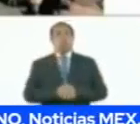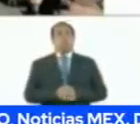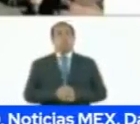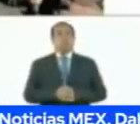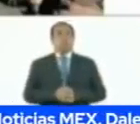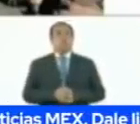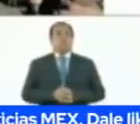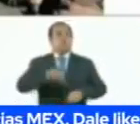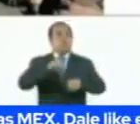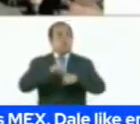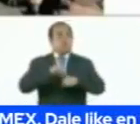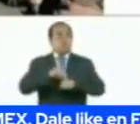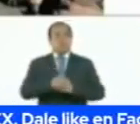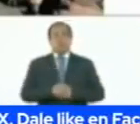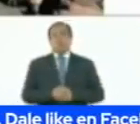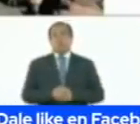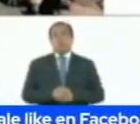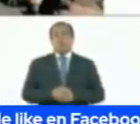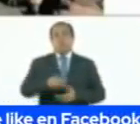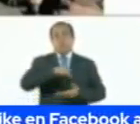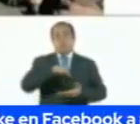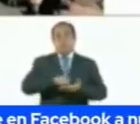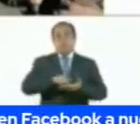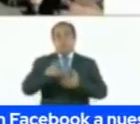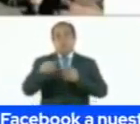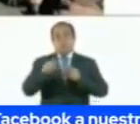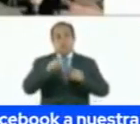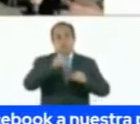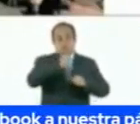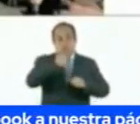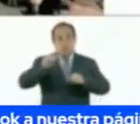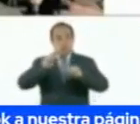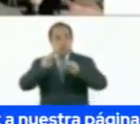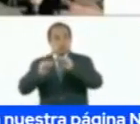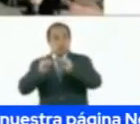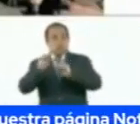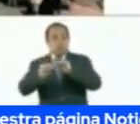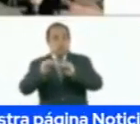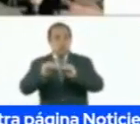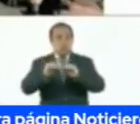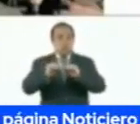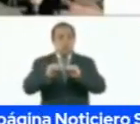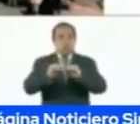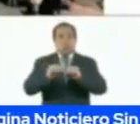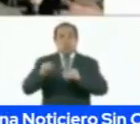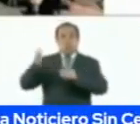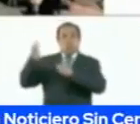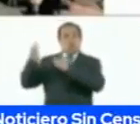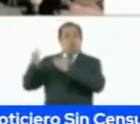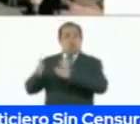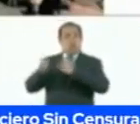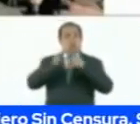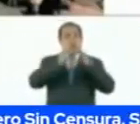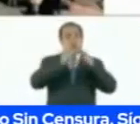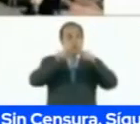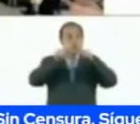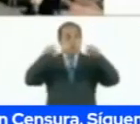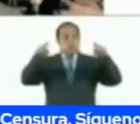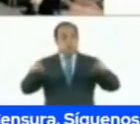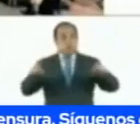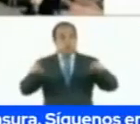se establecieron en este lugar, se fueron acomodando. A los costados de este lugar techado se